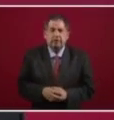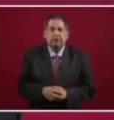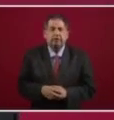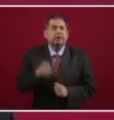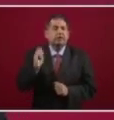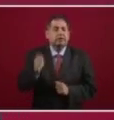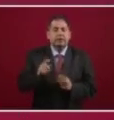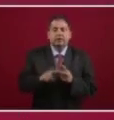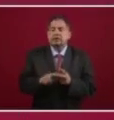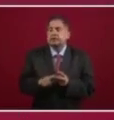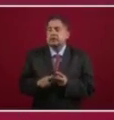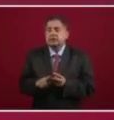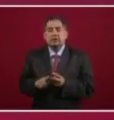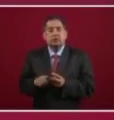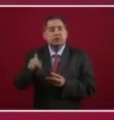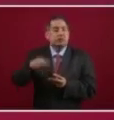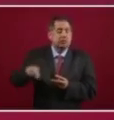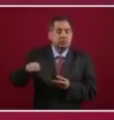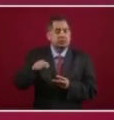que haya un uso